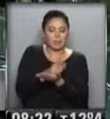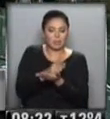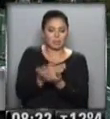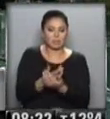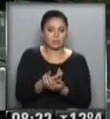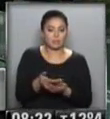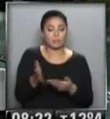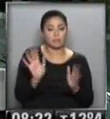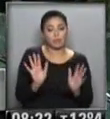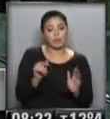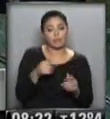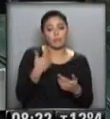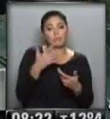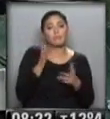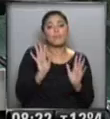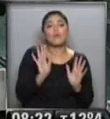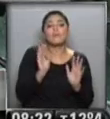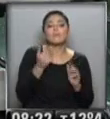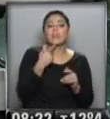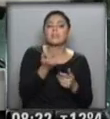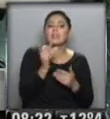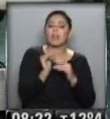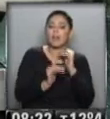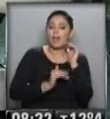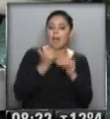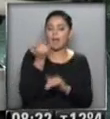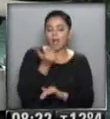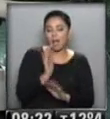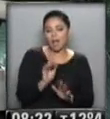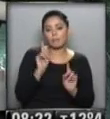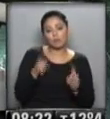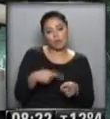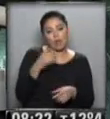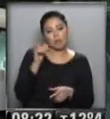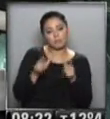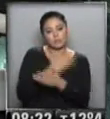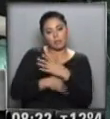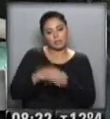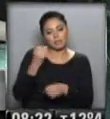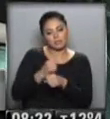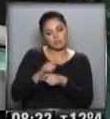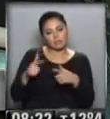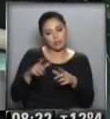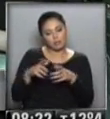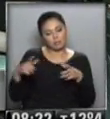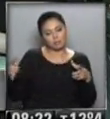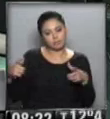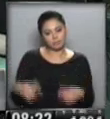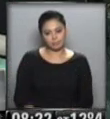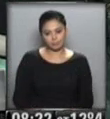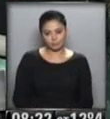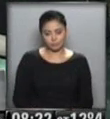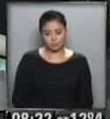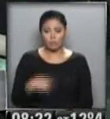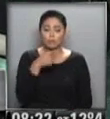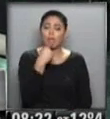por eso si se puede decir que algún avance hay a pesar de lo cual del desempleo con personas han dicho garcía sigue siendo enorme como vos decías hay